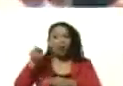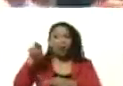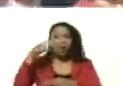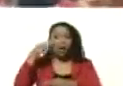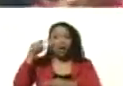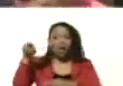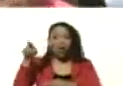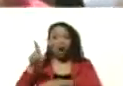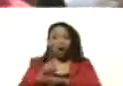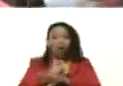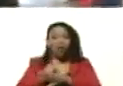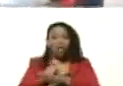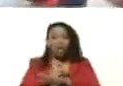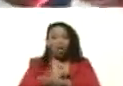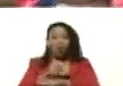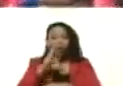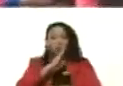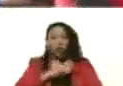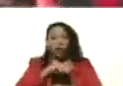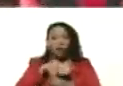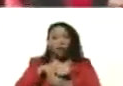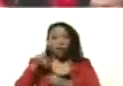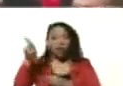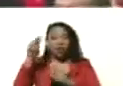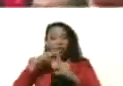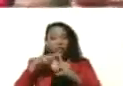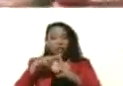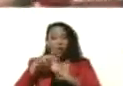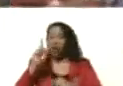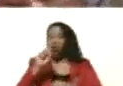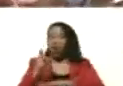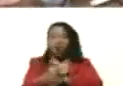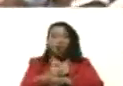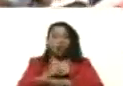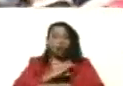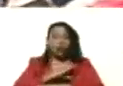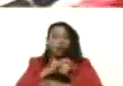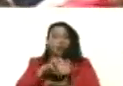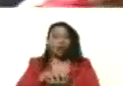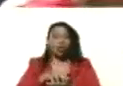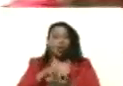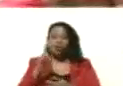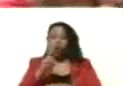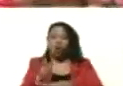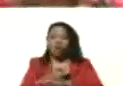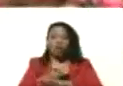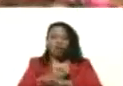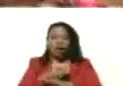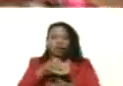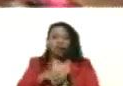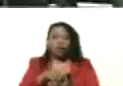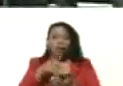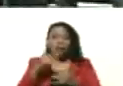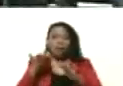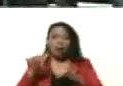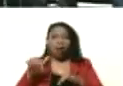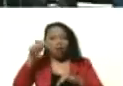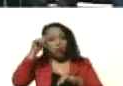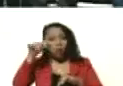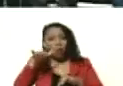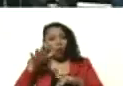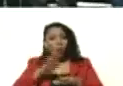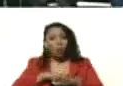Táchira. No gobierna su estado. No gobierna su estado. Mientras tanto, aquí está el pueblo.